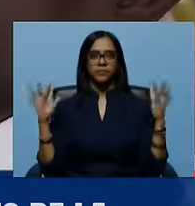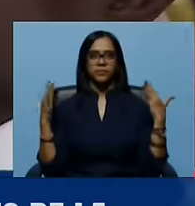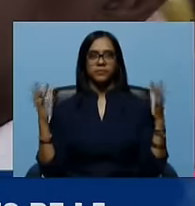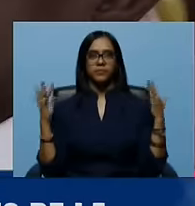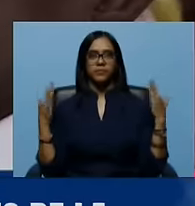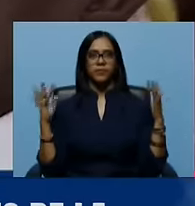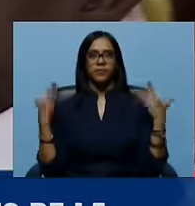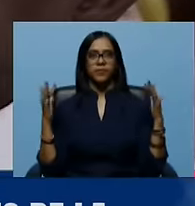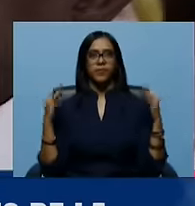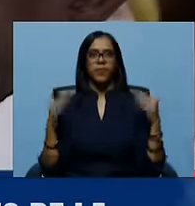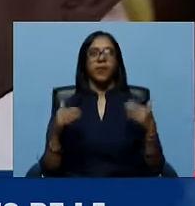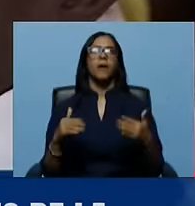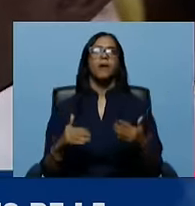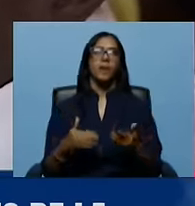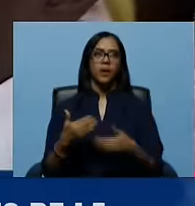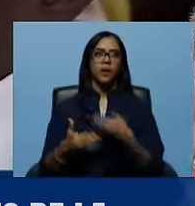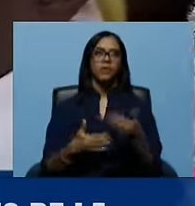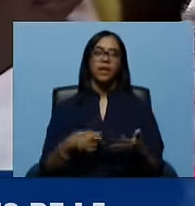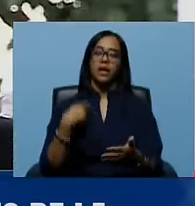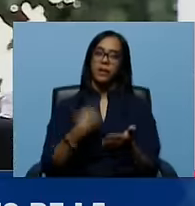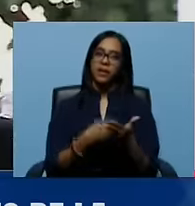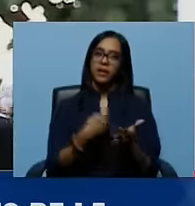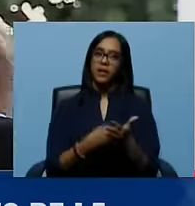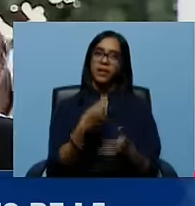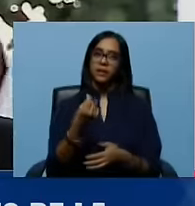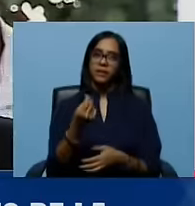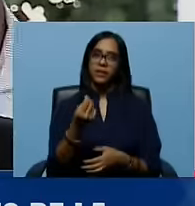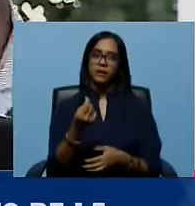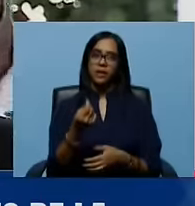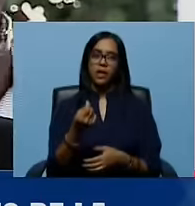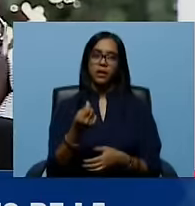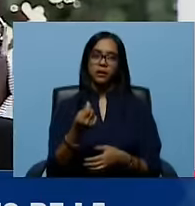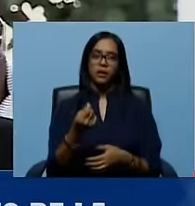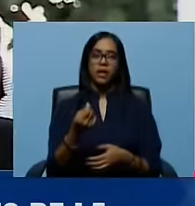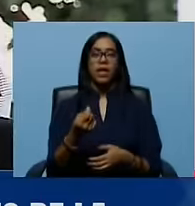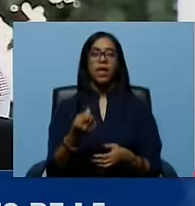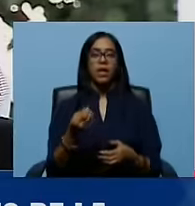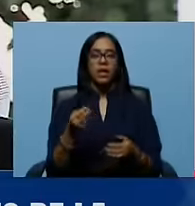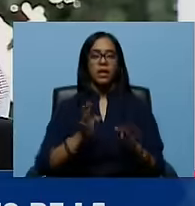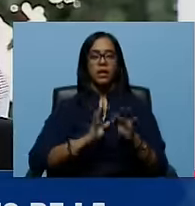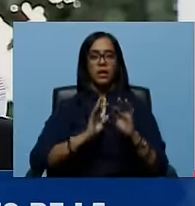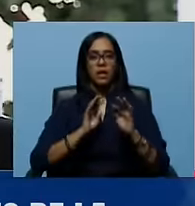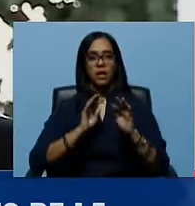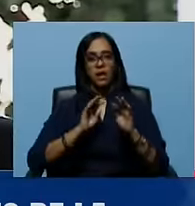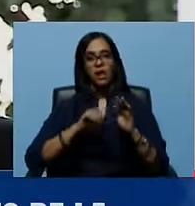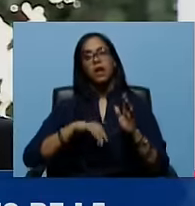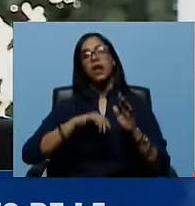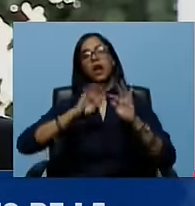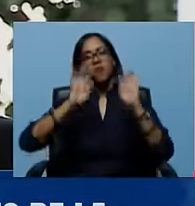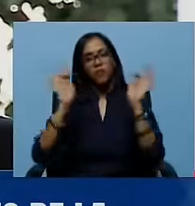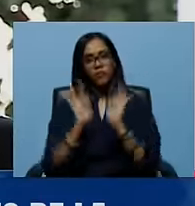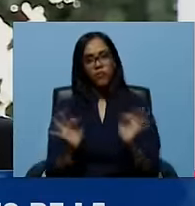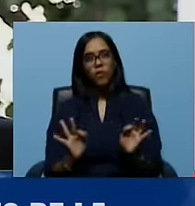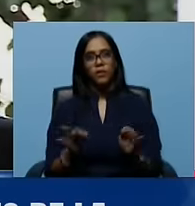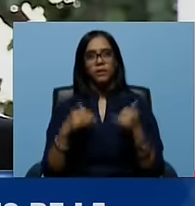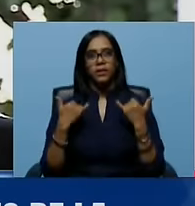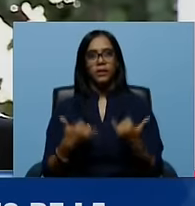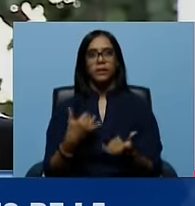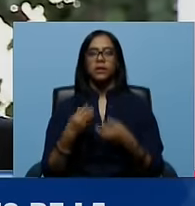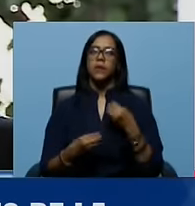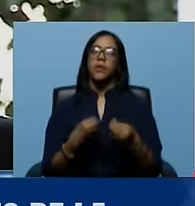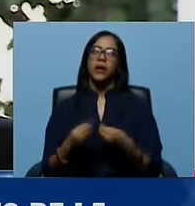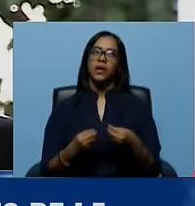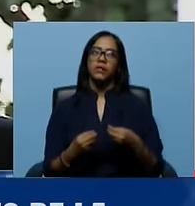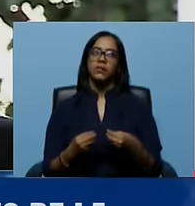para proceder a financiarlo en la metodología que ya hemos instalado y